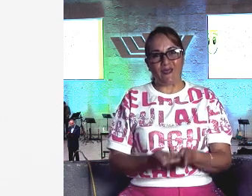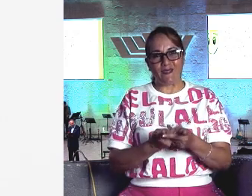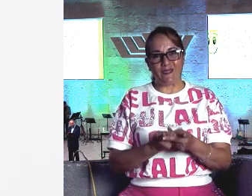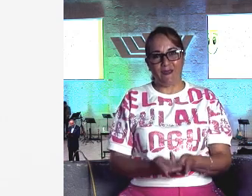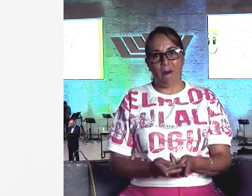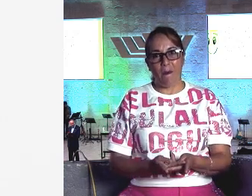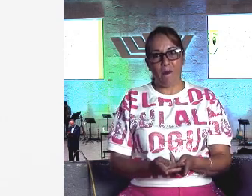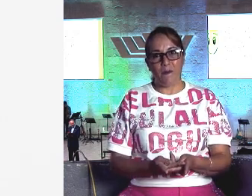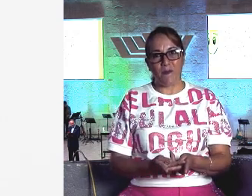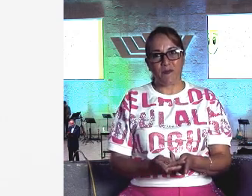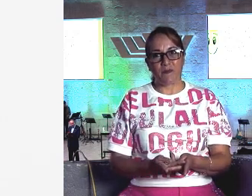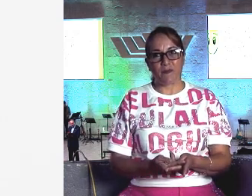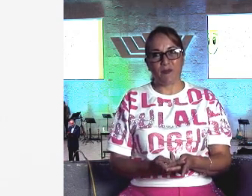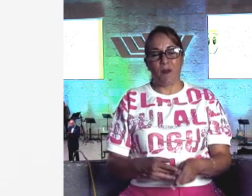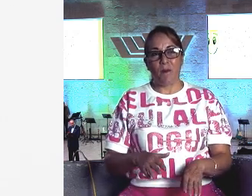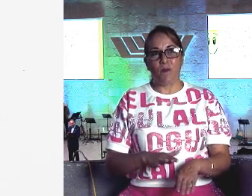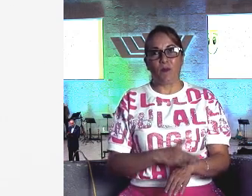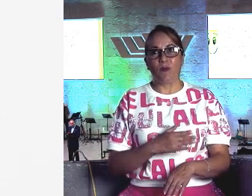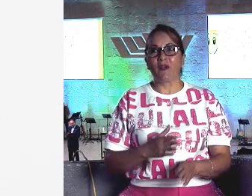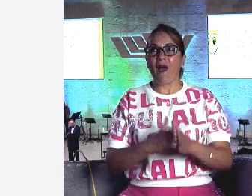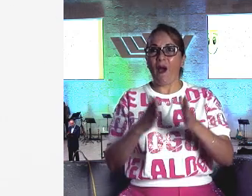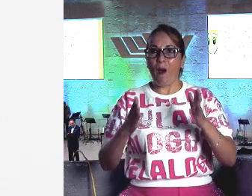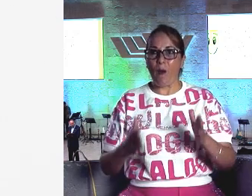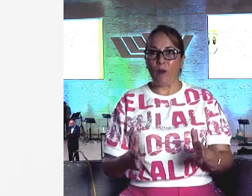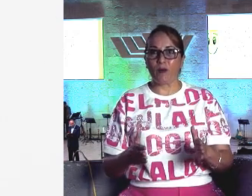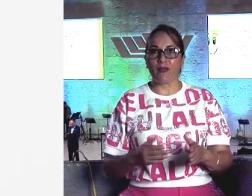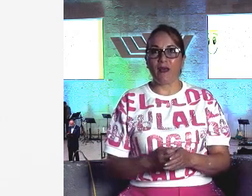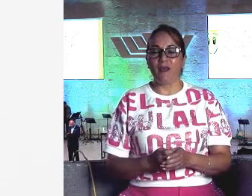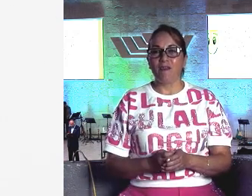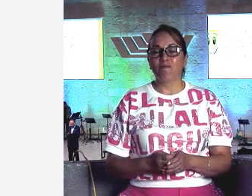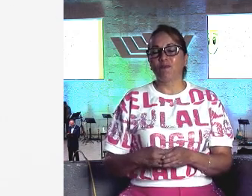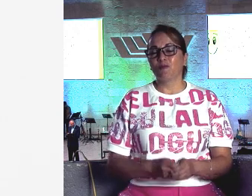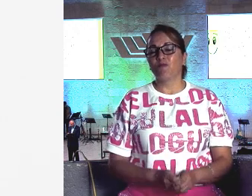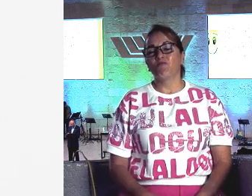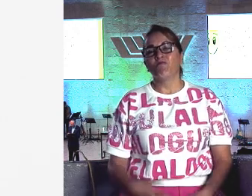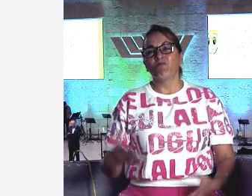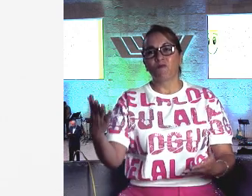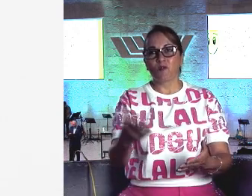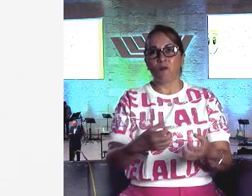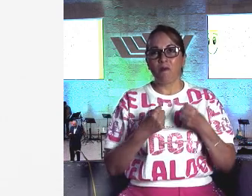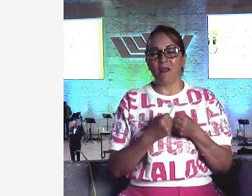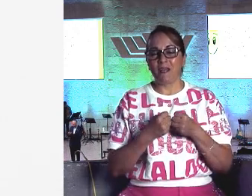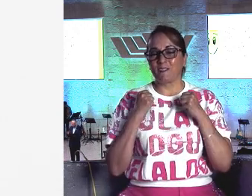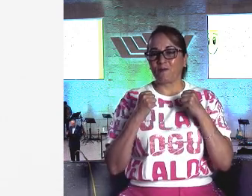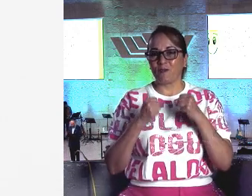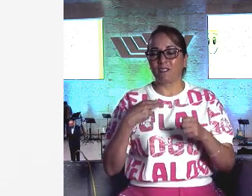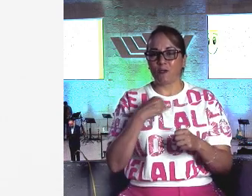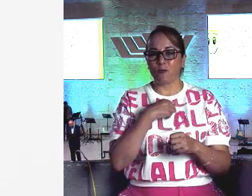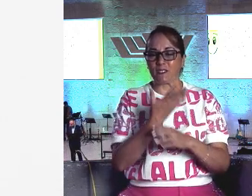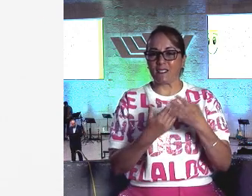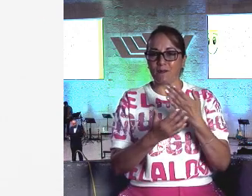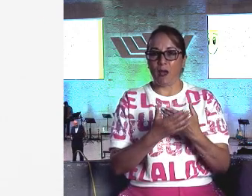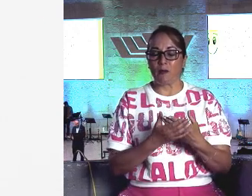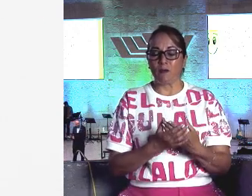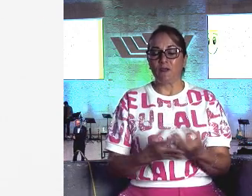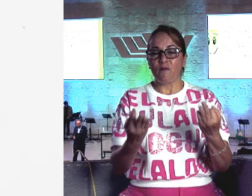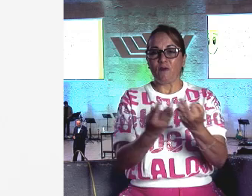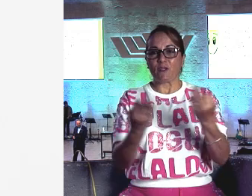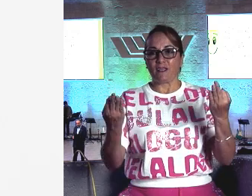ella. Por lo tanto, renueven las fuerzas de sus manos cansadas y fortalezcan sus